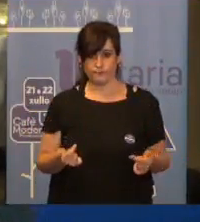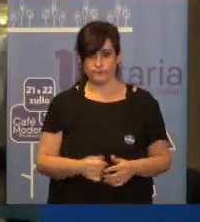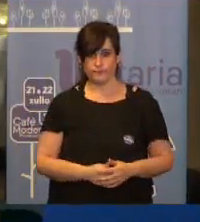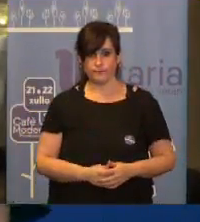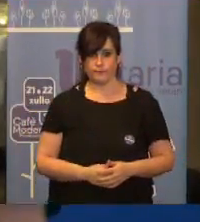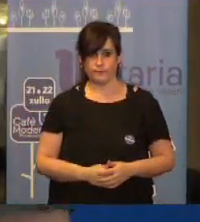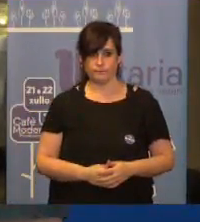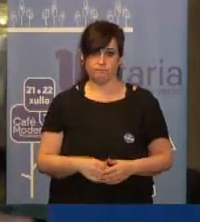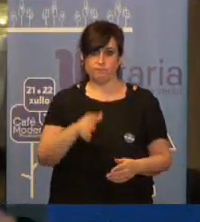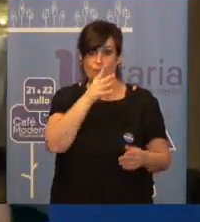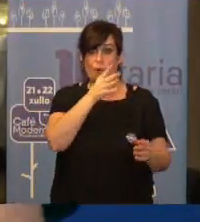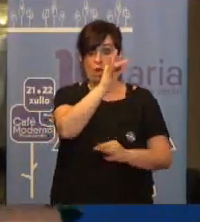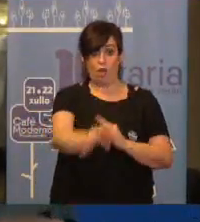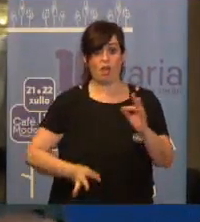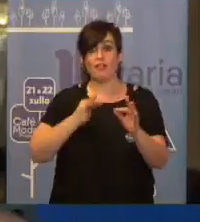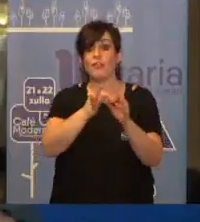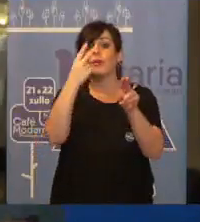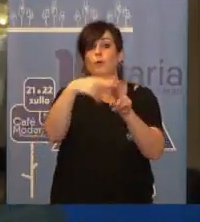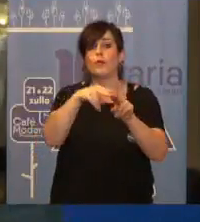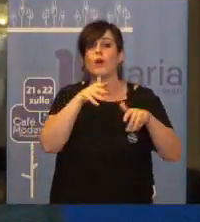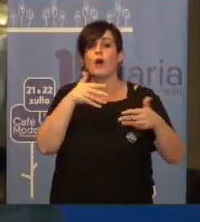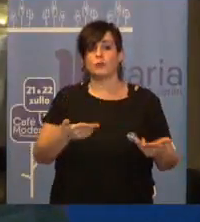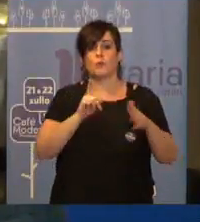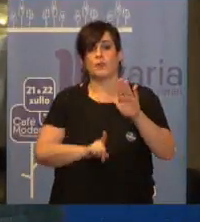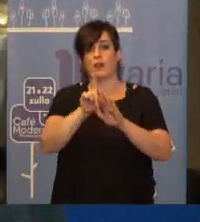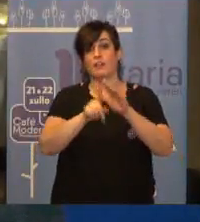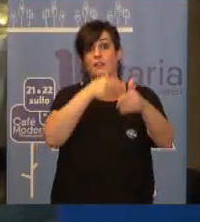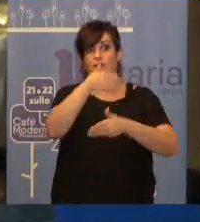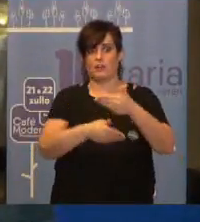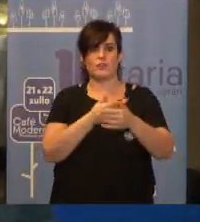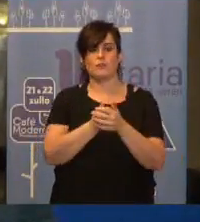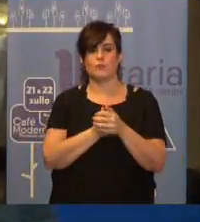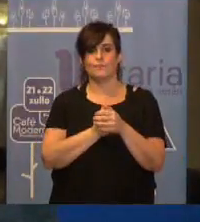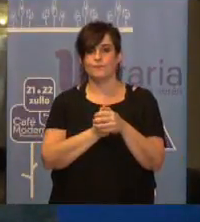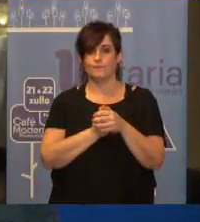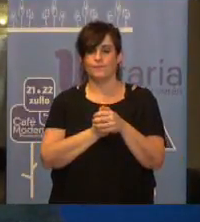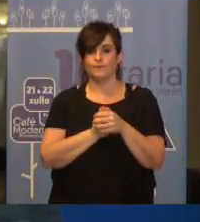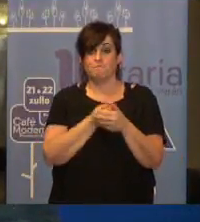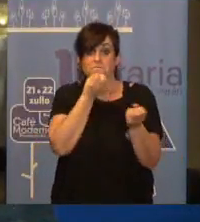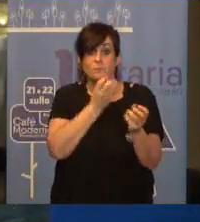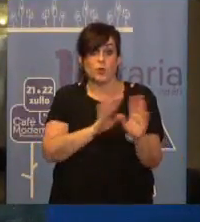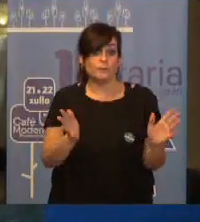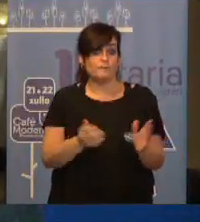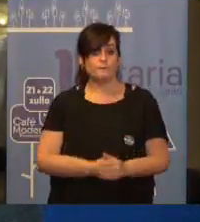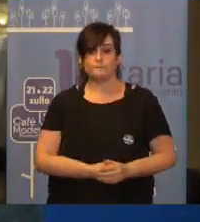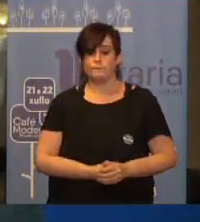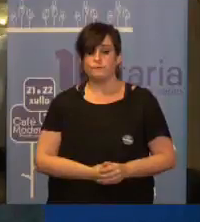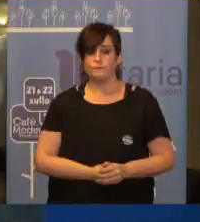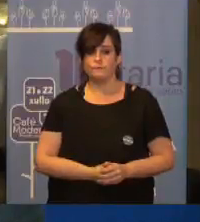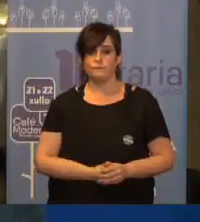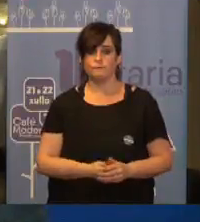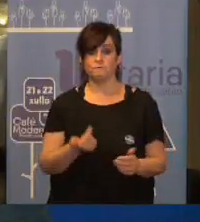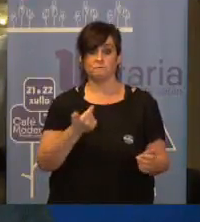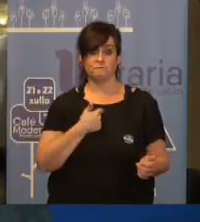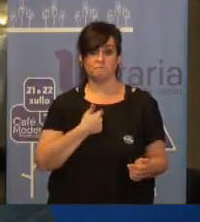un ciclo político que en este momento está desenvolvendo por todas partes. Non? Bueno, vou a